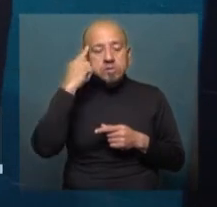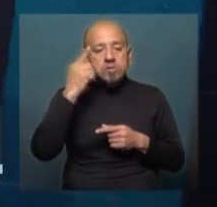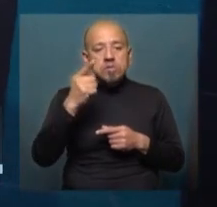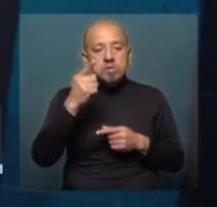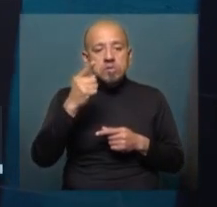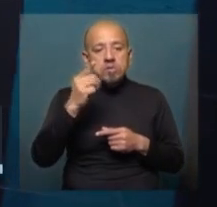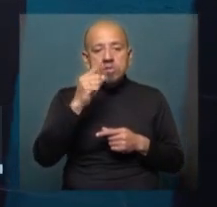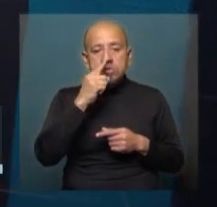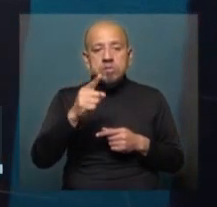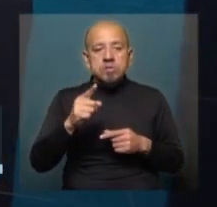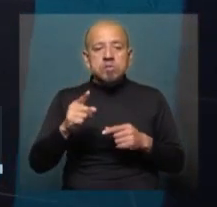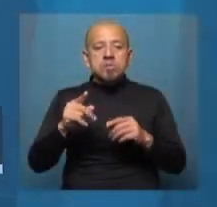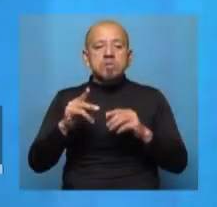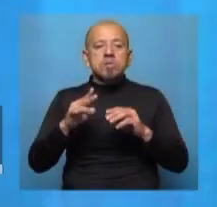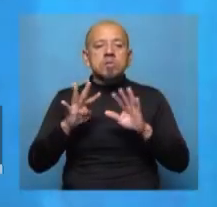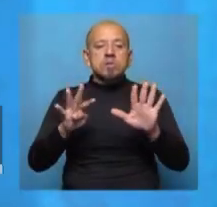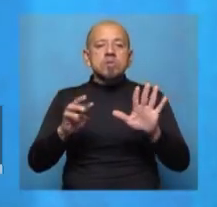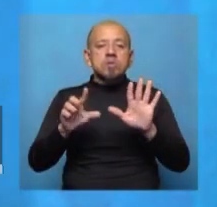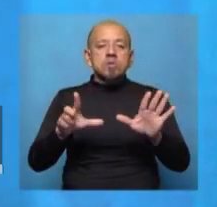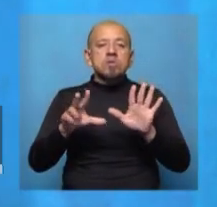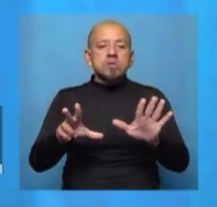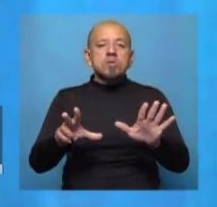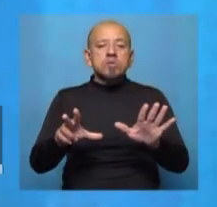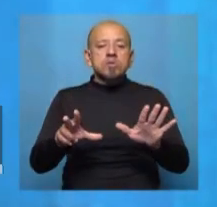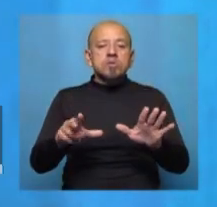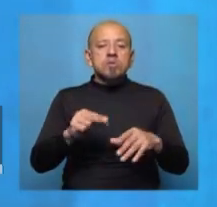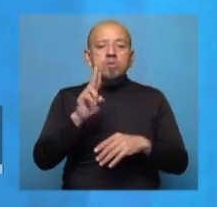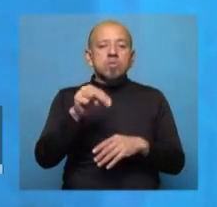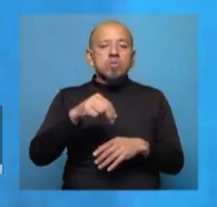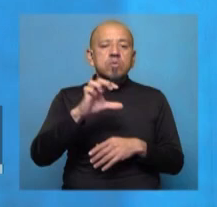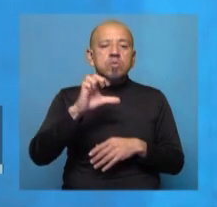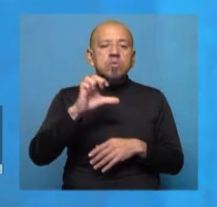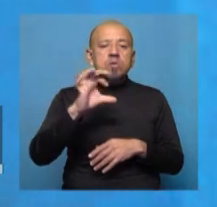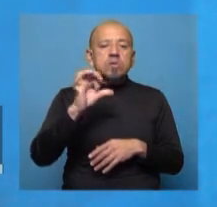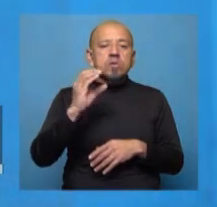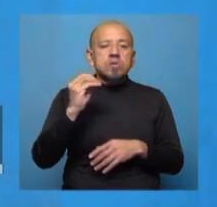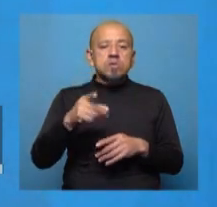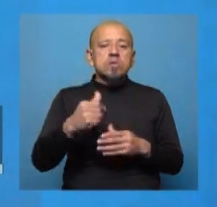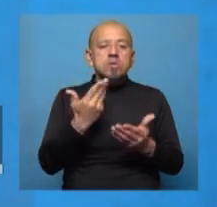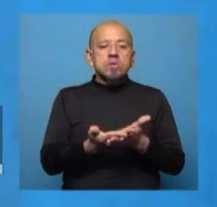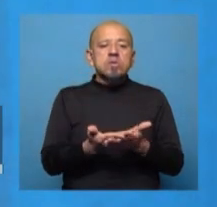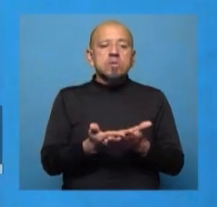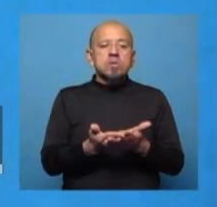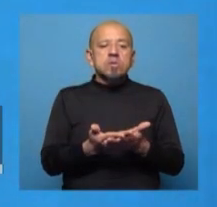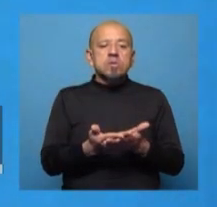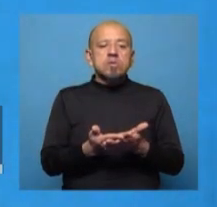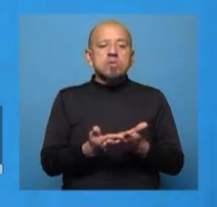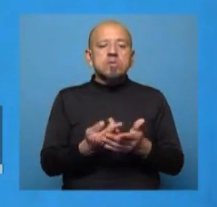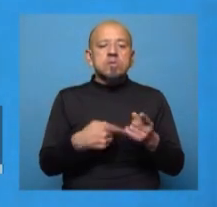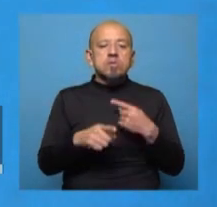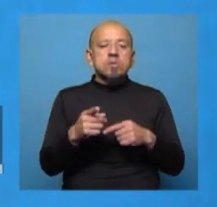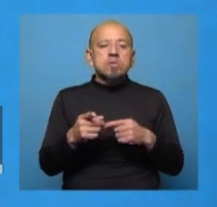año 1978 es cuando la UNESCO propone la aprobación de la carta